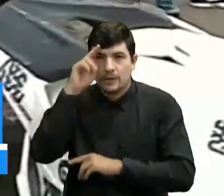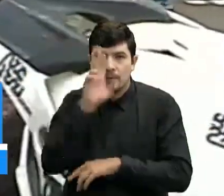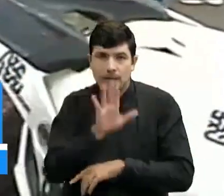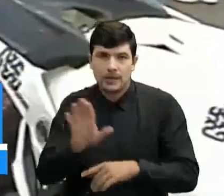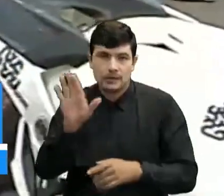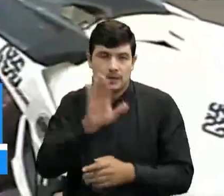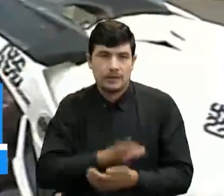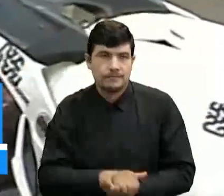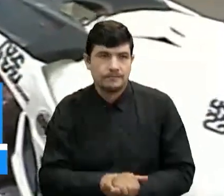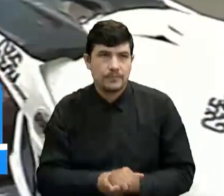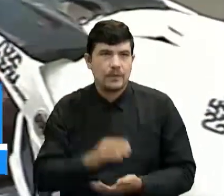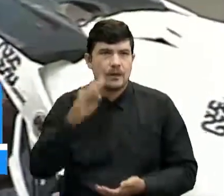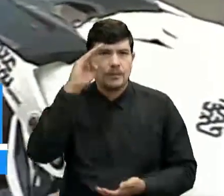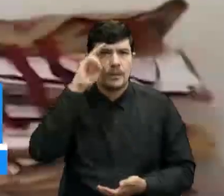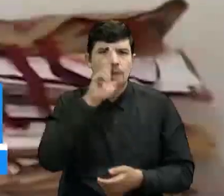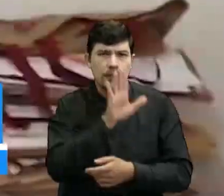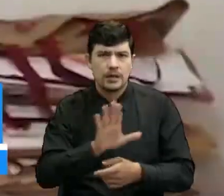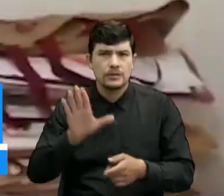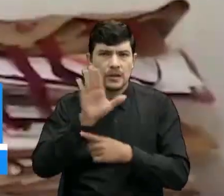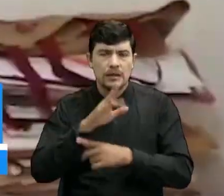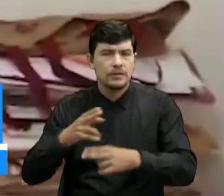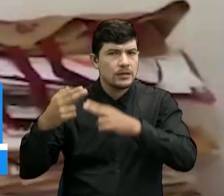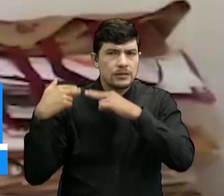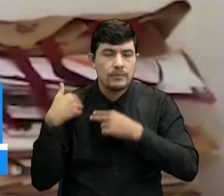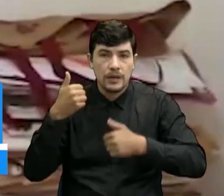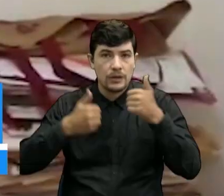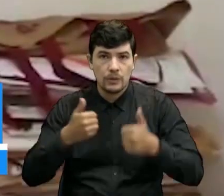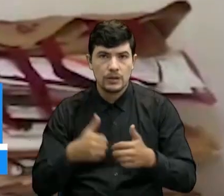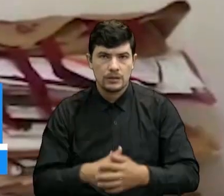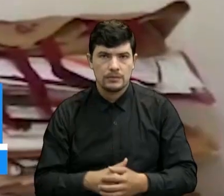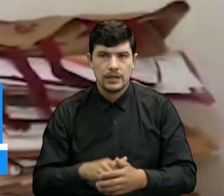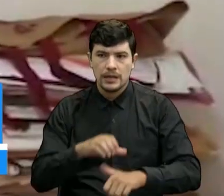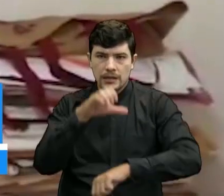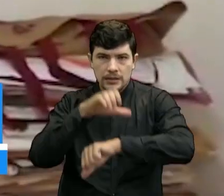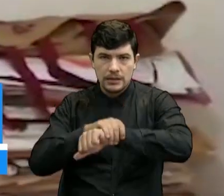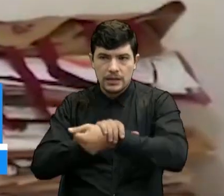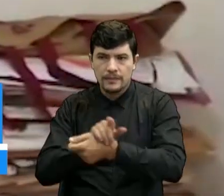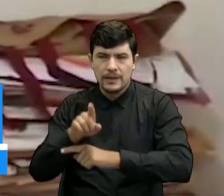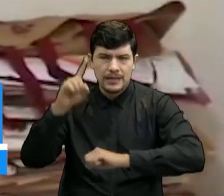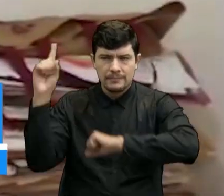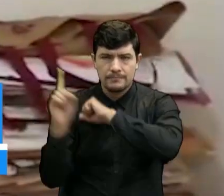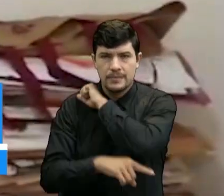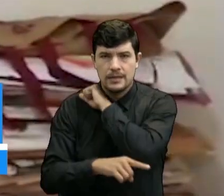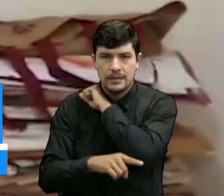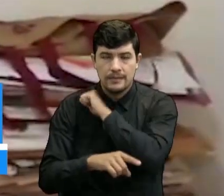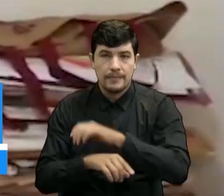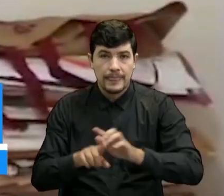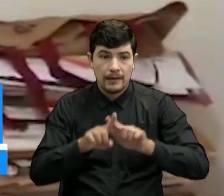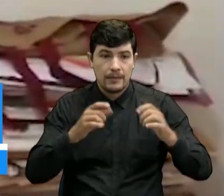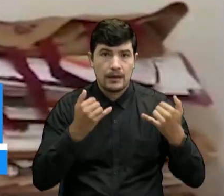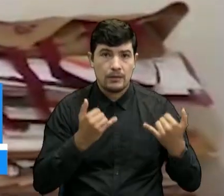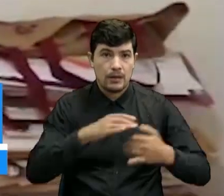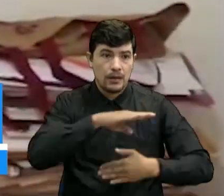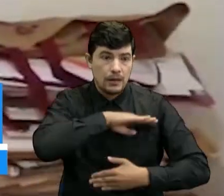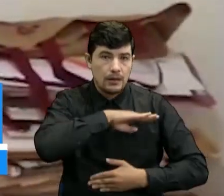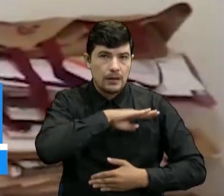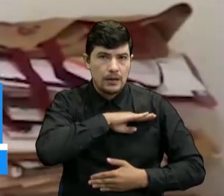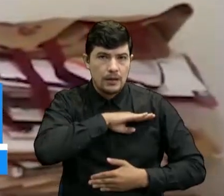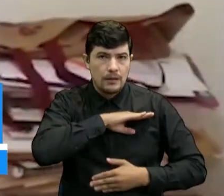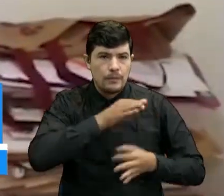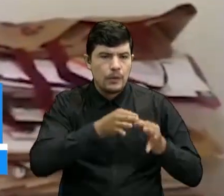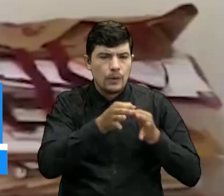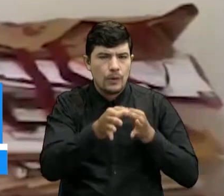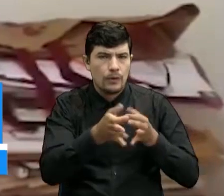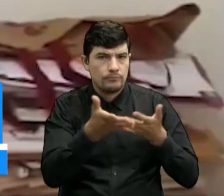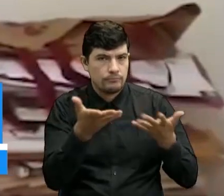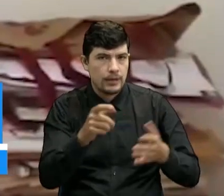algunas responsabilidades, como es la de capturar y judicializar. Pero la administración municipal tiene que